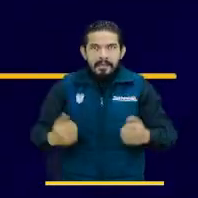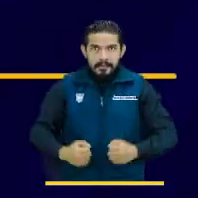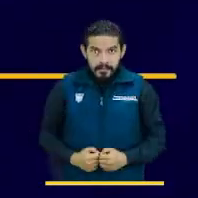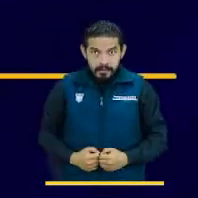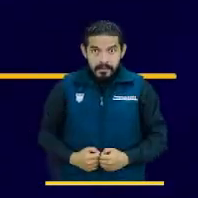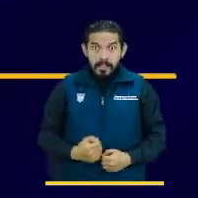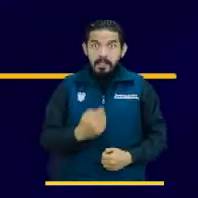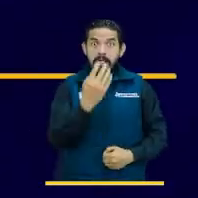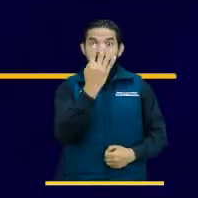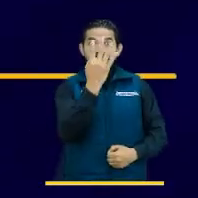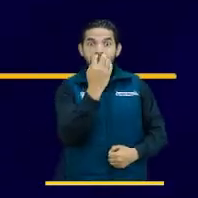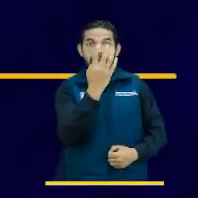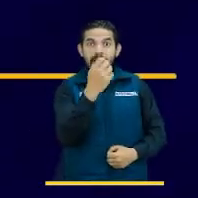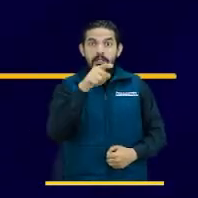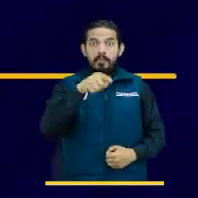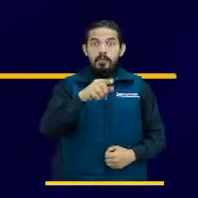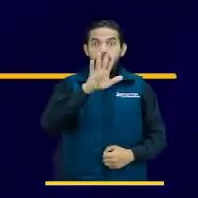del